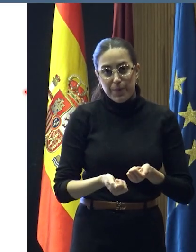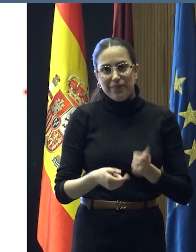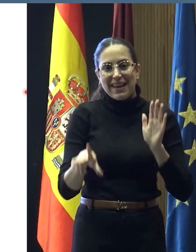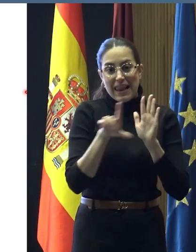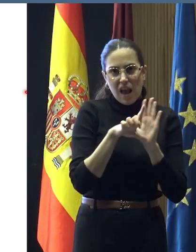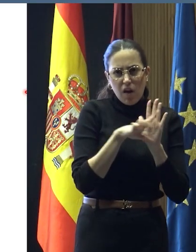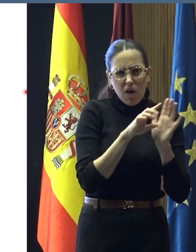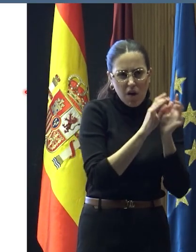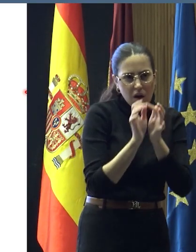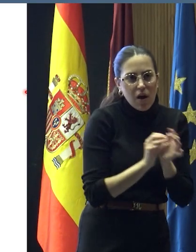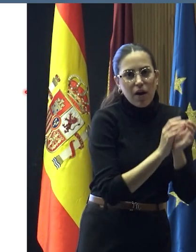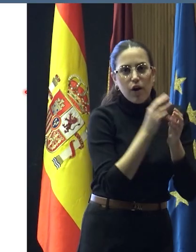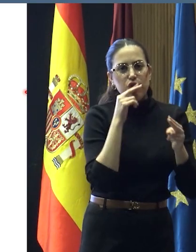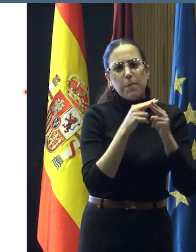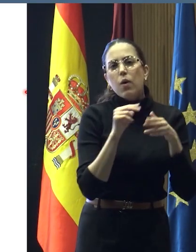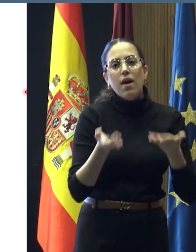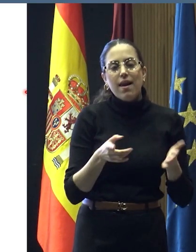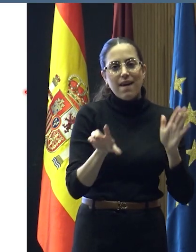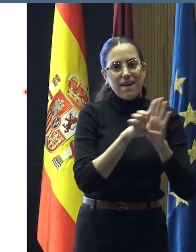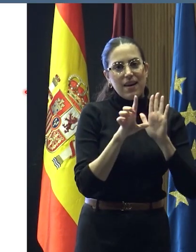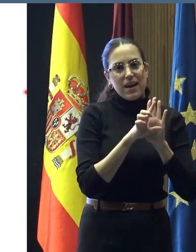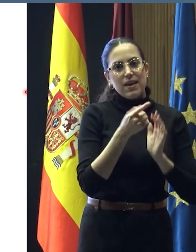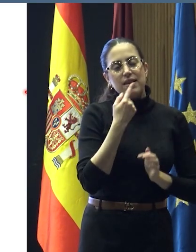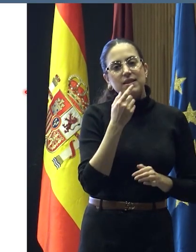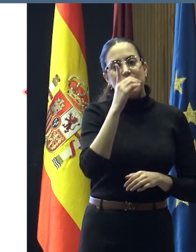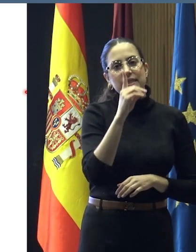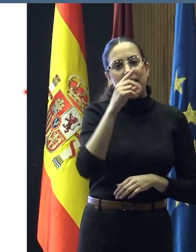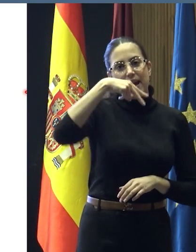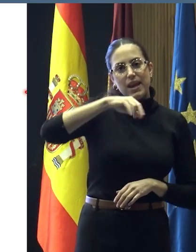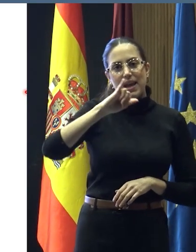ley que se denominó DNIH